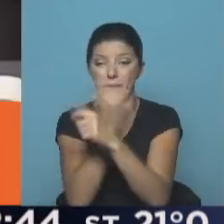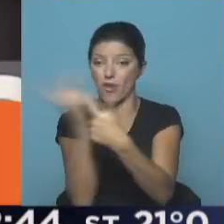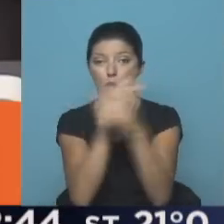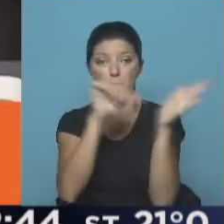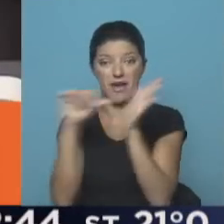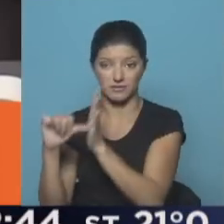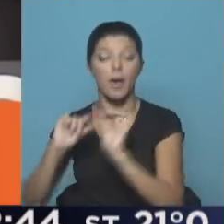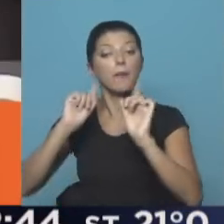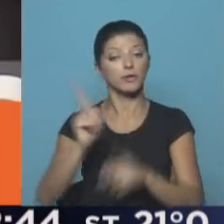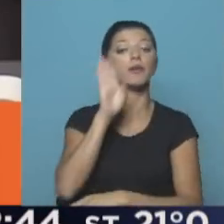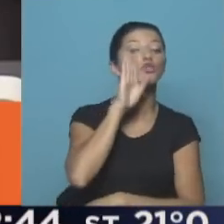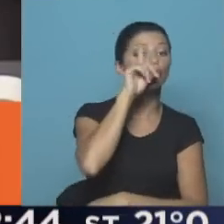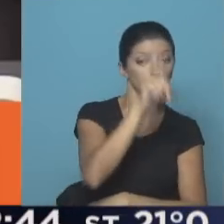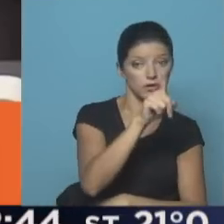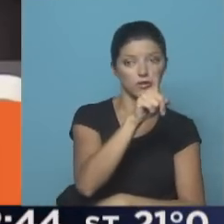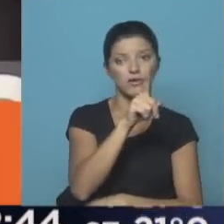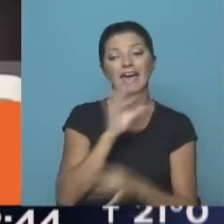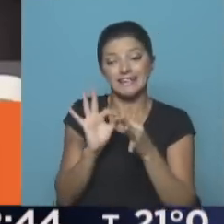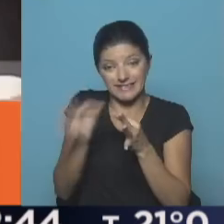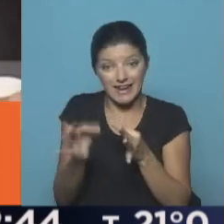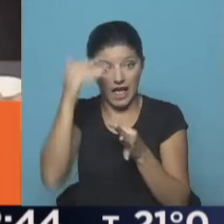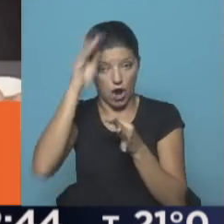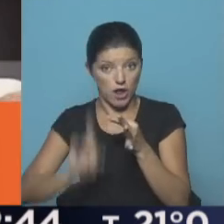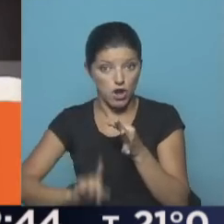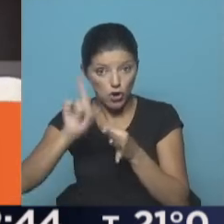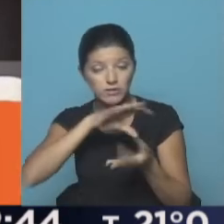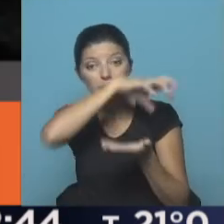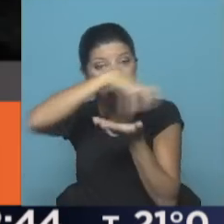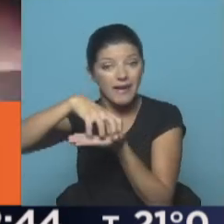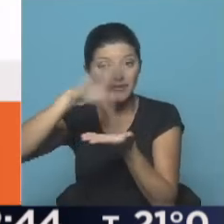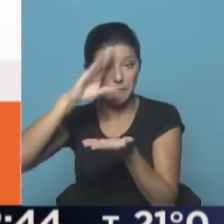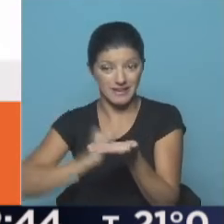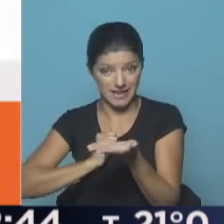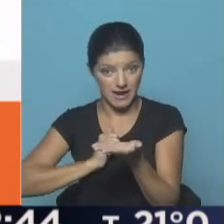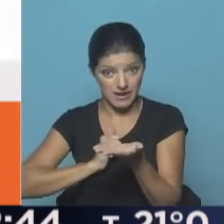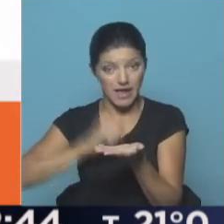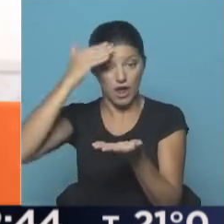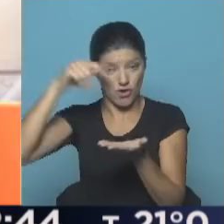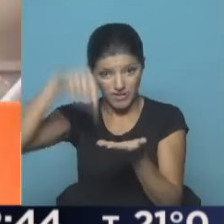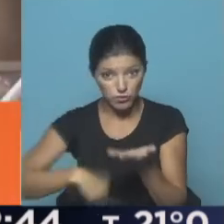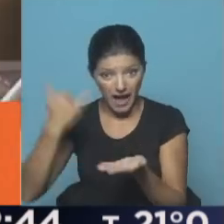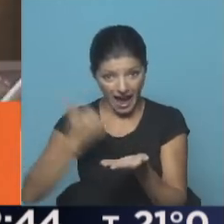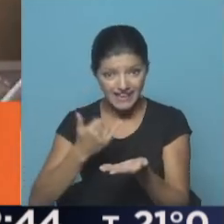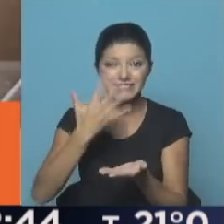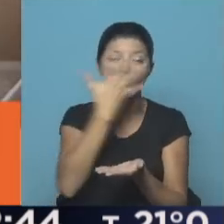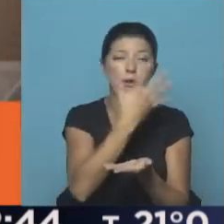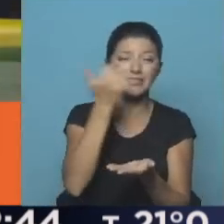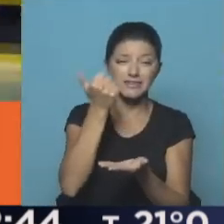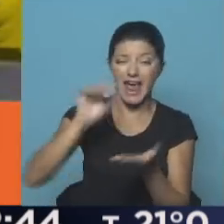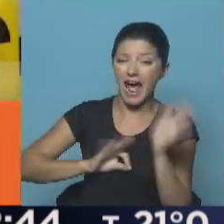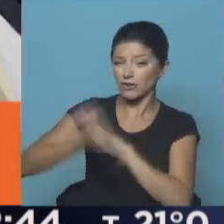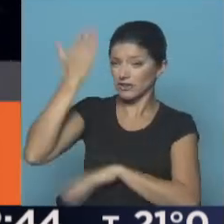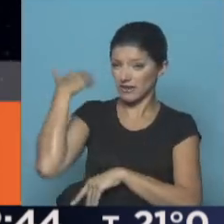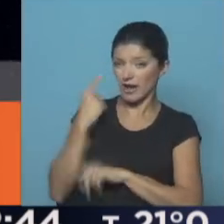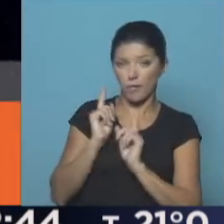Estados Unidos tiene presencia militar en la zona, con bases militares en Corea del Sur desde hace 56 años. Es decir, también acá hay